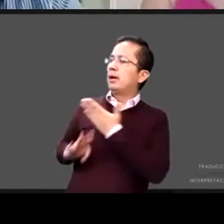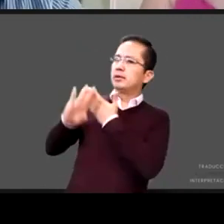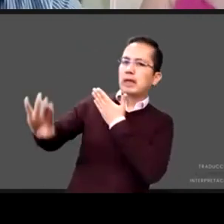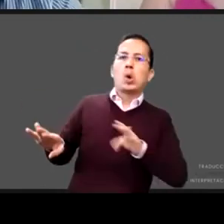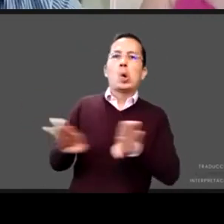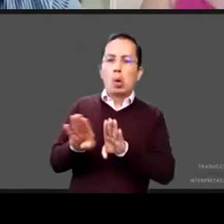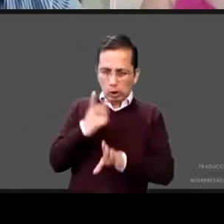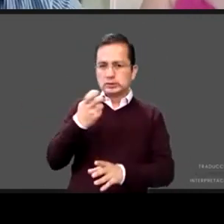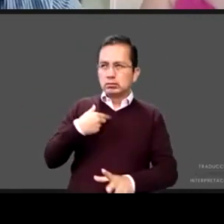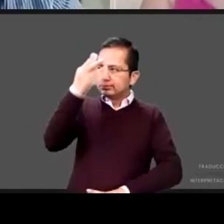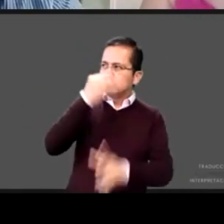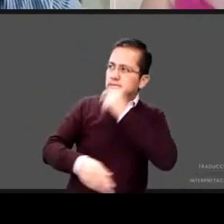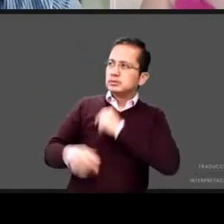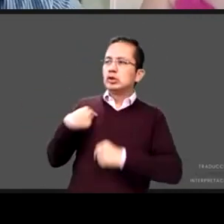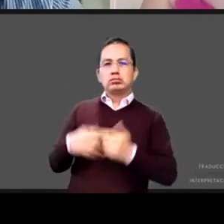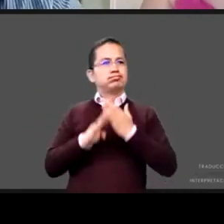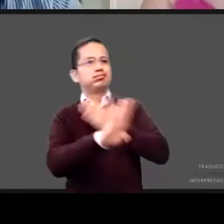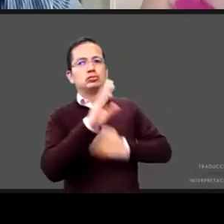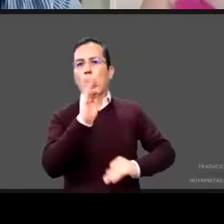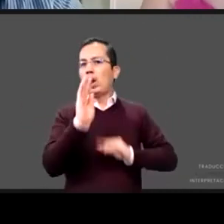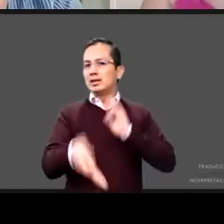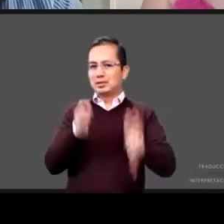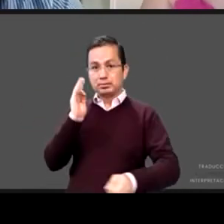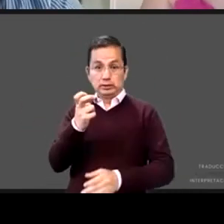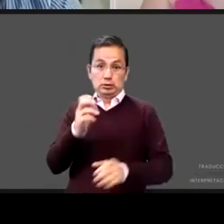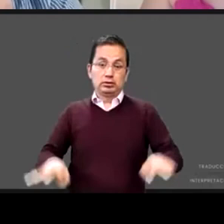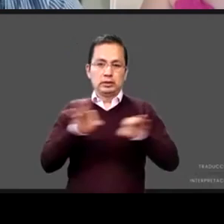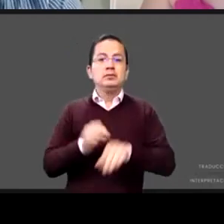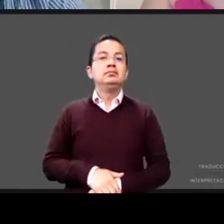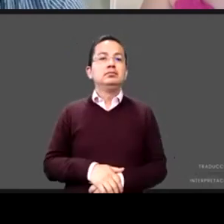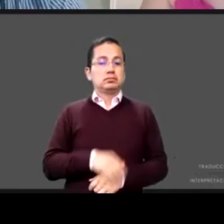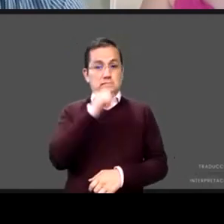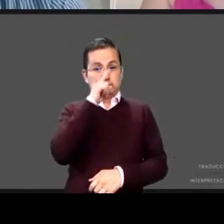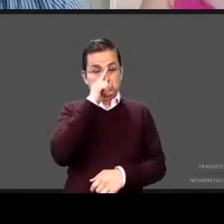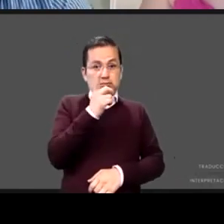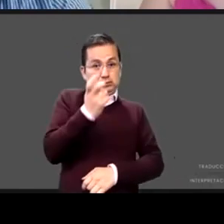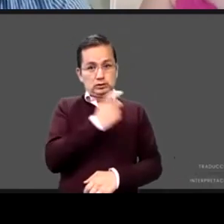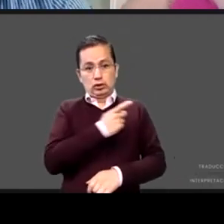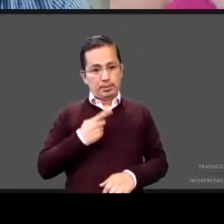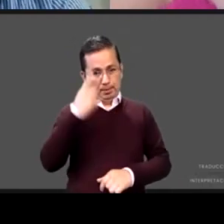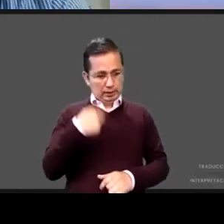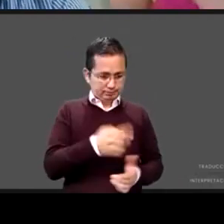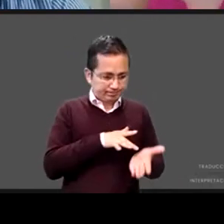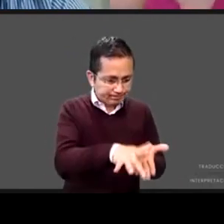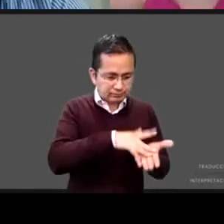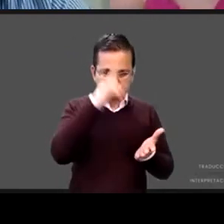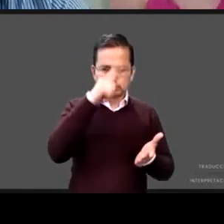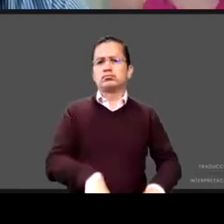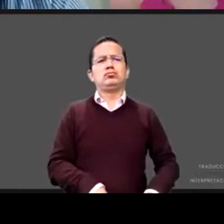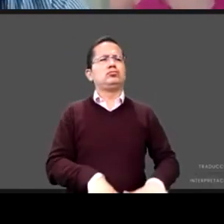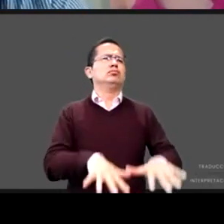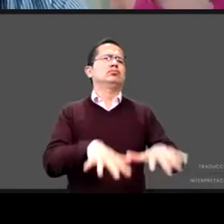necesitamos generar estos sistemas de apoyo para que ellos sepan y cuando estén quizá sean adultos, identifiquen relaciones abusivas, a lo mejor laborales, a